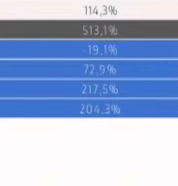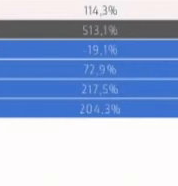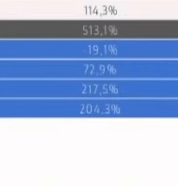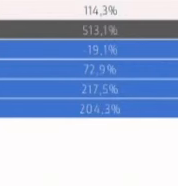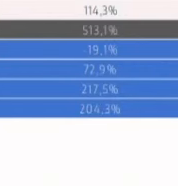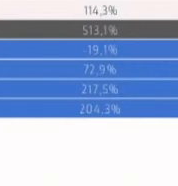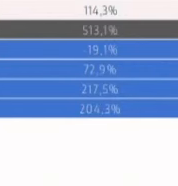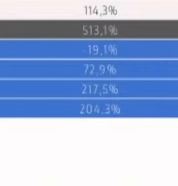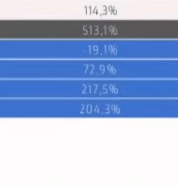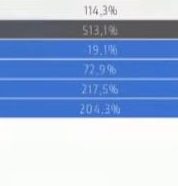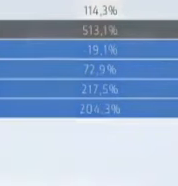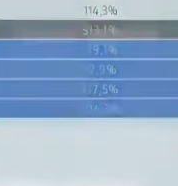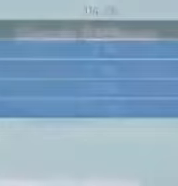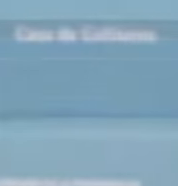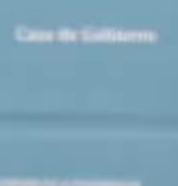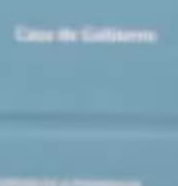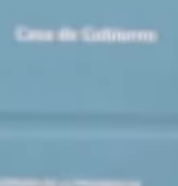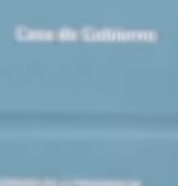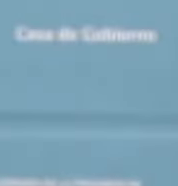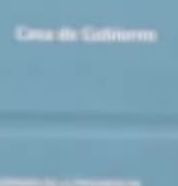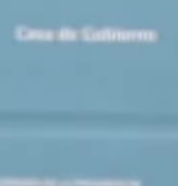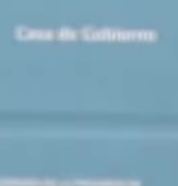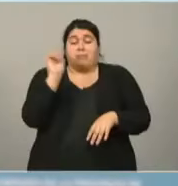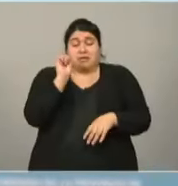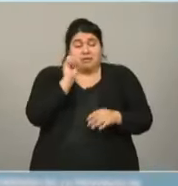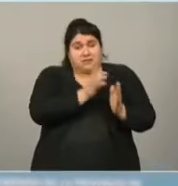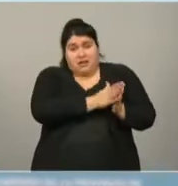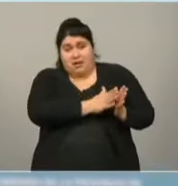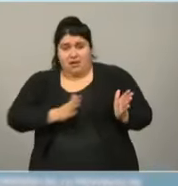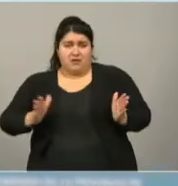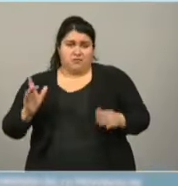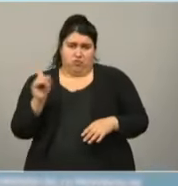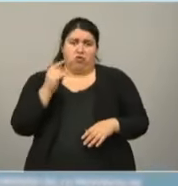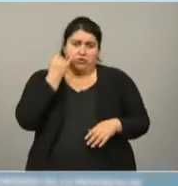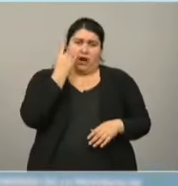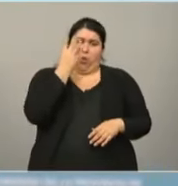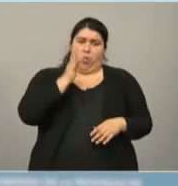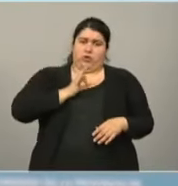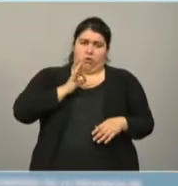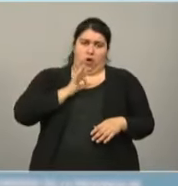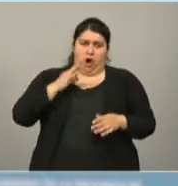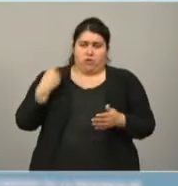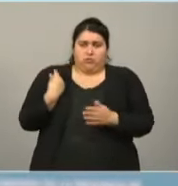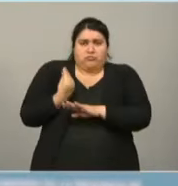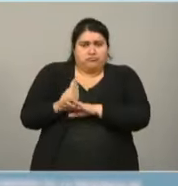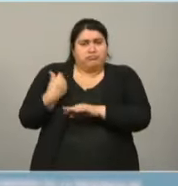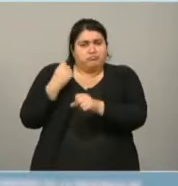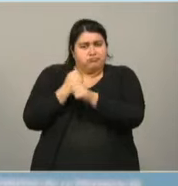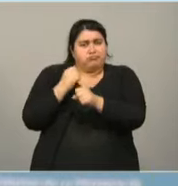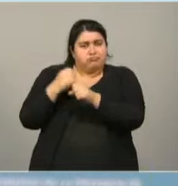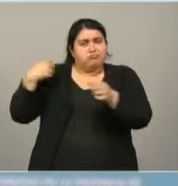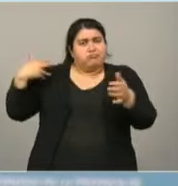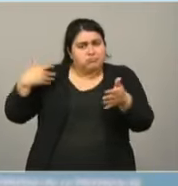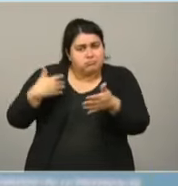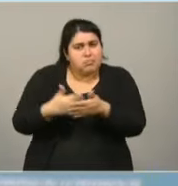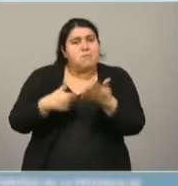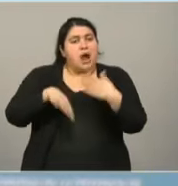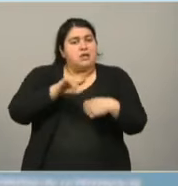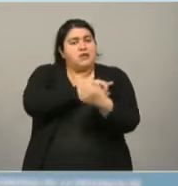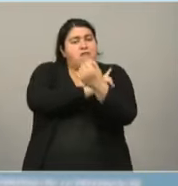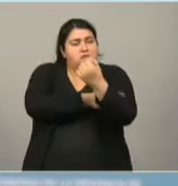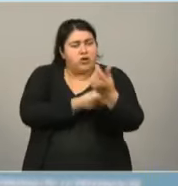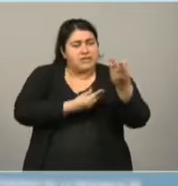haciendo no en estos meses solamente sino en más de 4 años de gestión para fortalecer